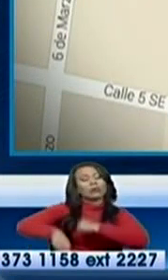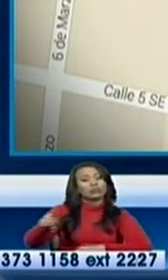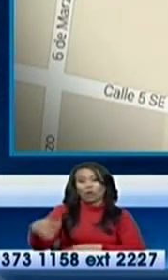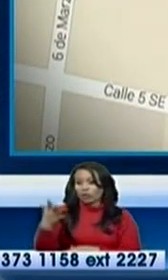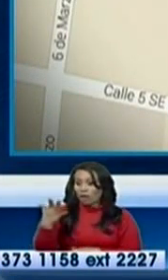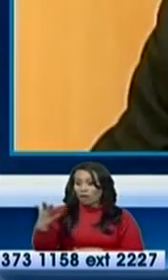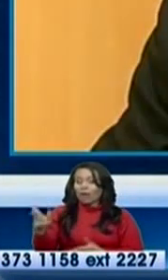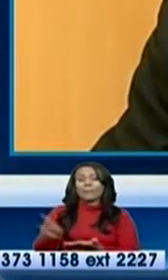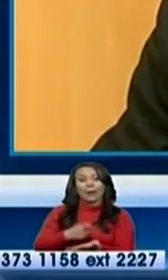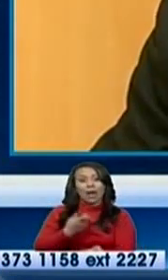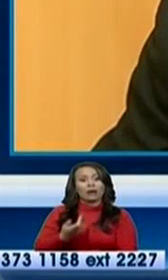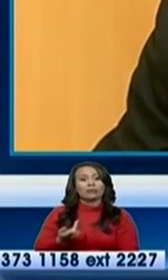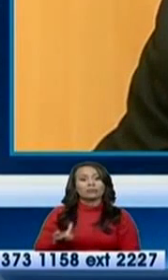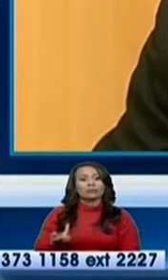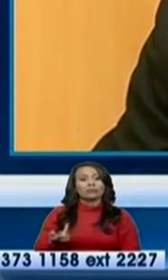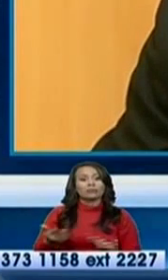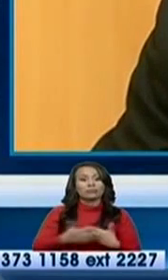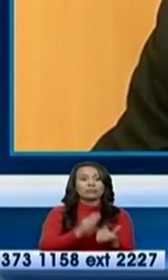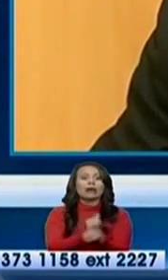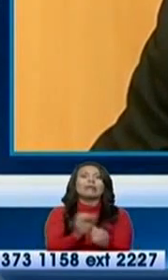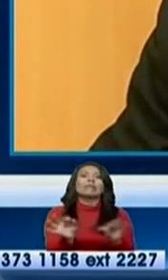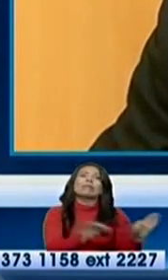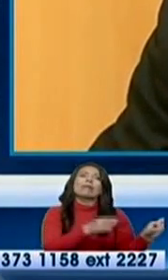se roban, y no solo que los manden a la cárcel?